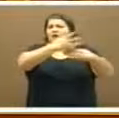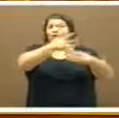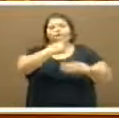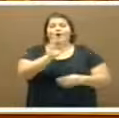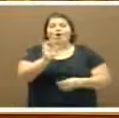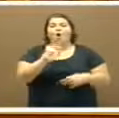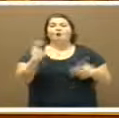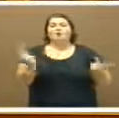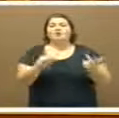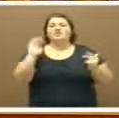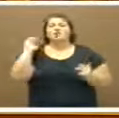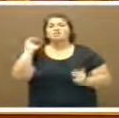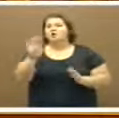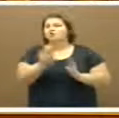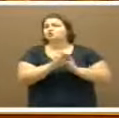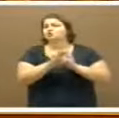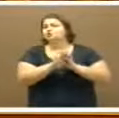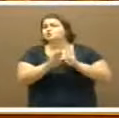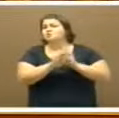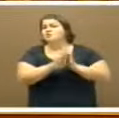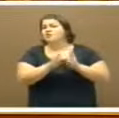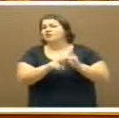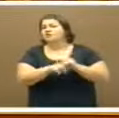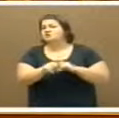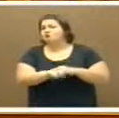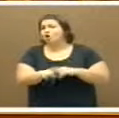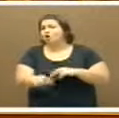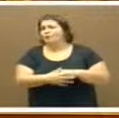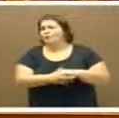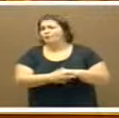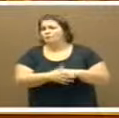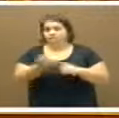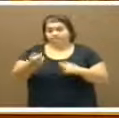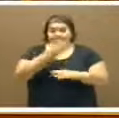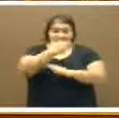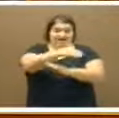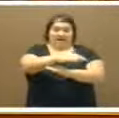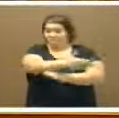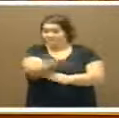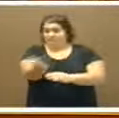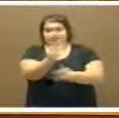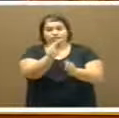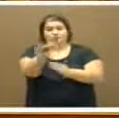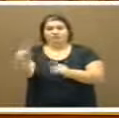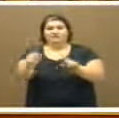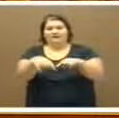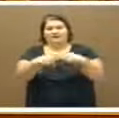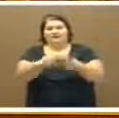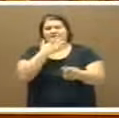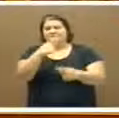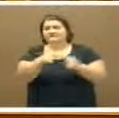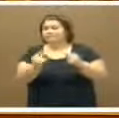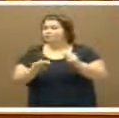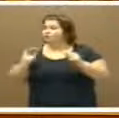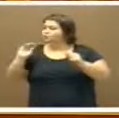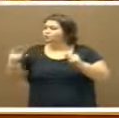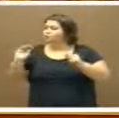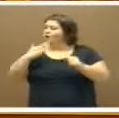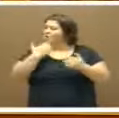las urgencias rurales continúan cerradas. Salga a la calle, señor consejero, y pregunte a las familias si con su déficit